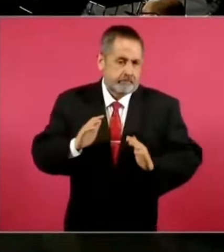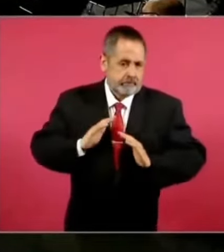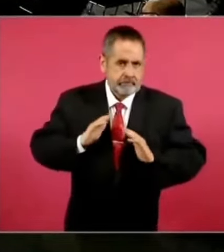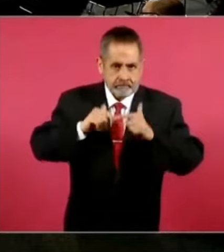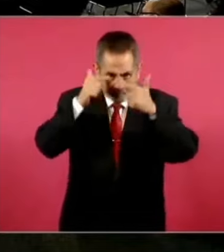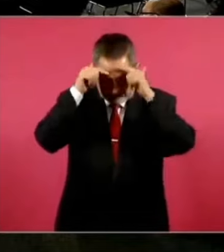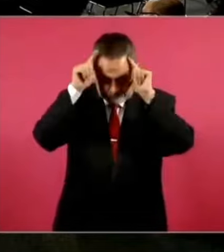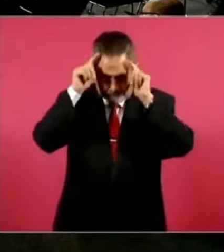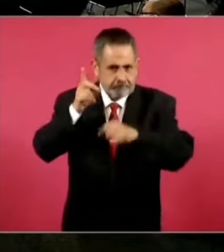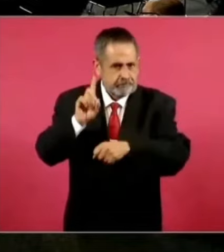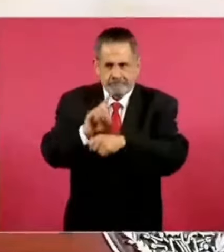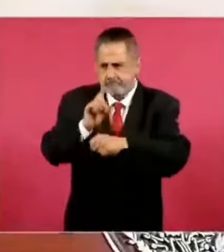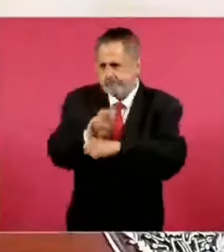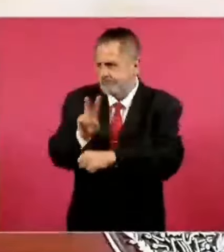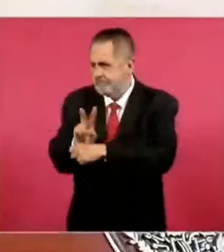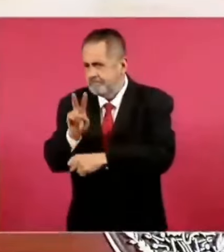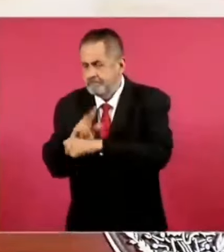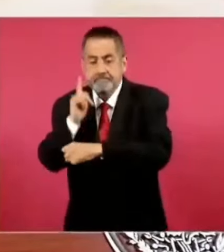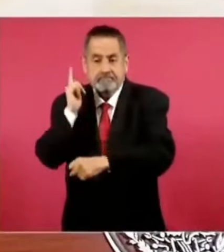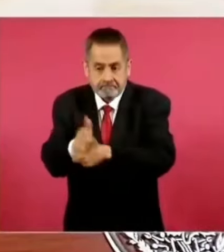diario están destruyendo